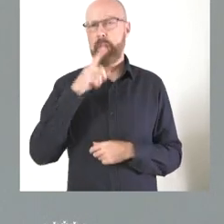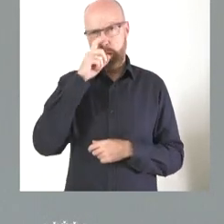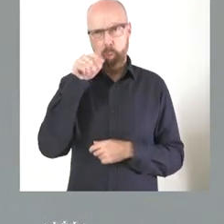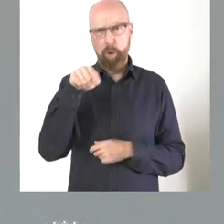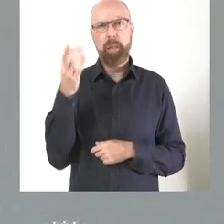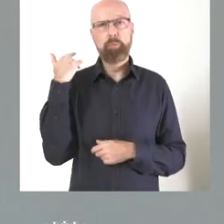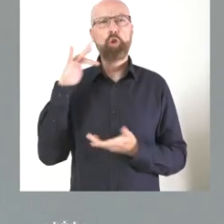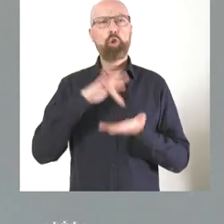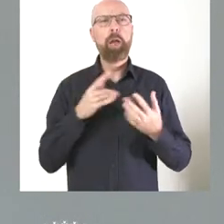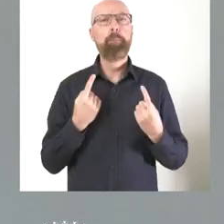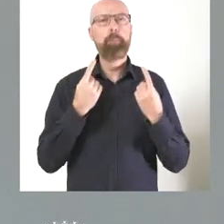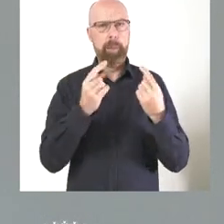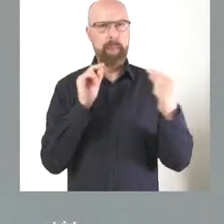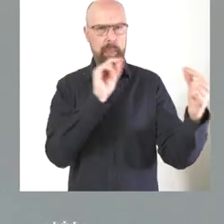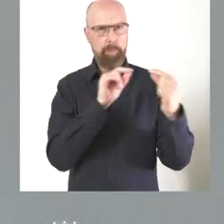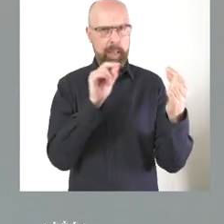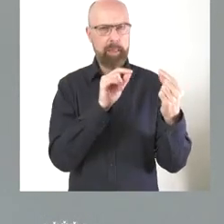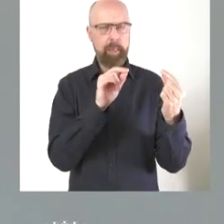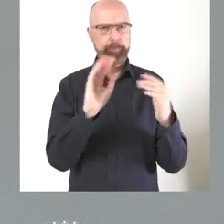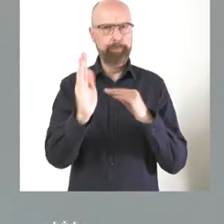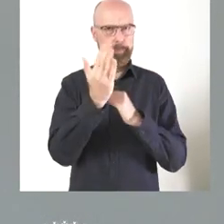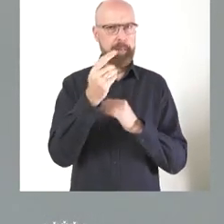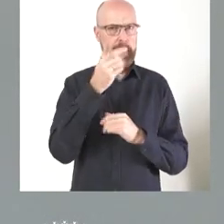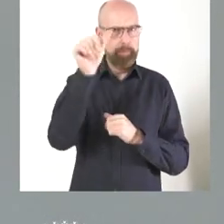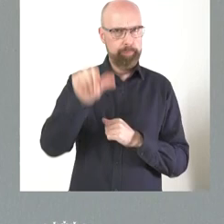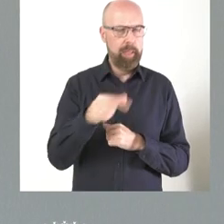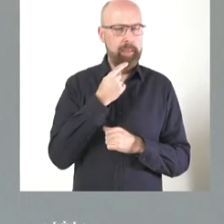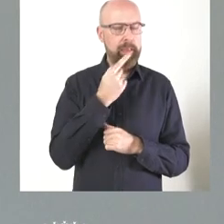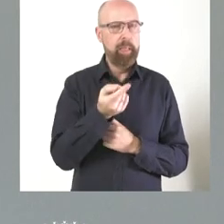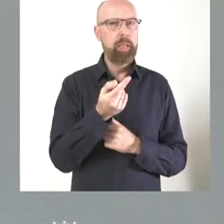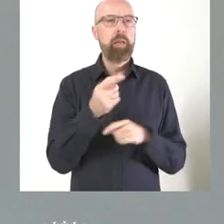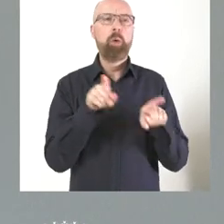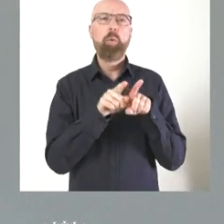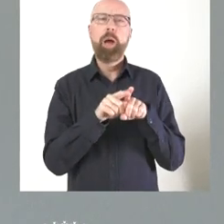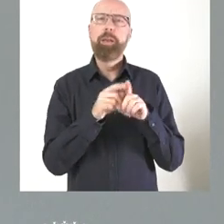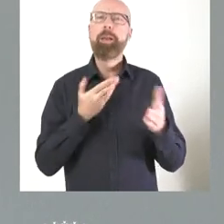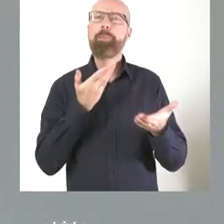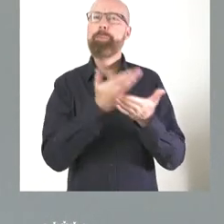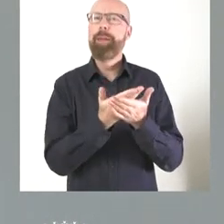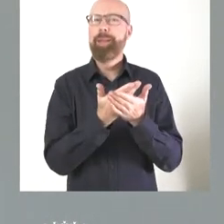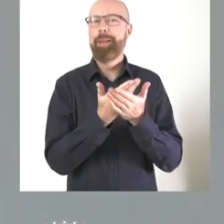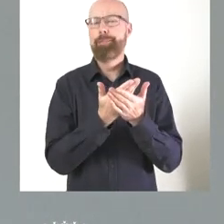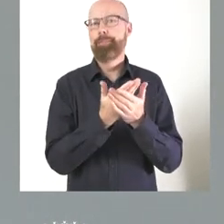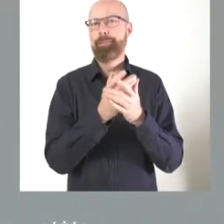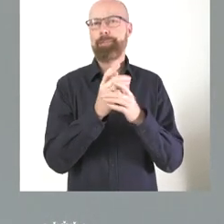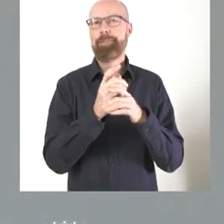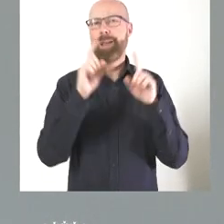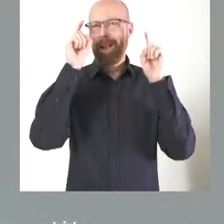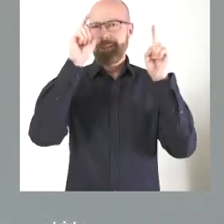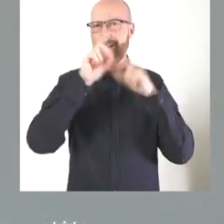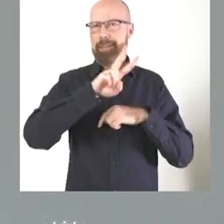primer debate efectivamente como usted plantea era en torno a disponer de estas enseñanzas de educación secundaria en Villa